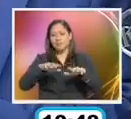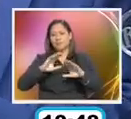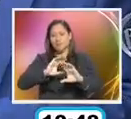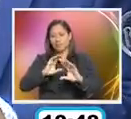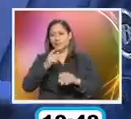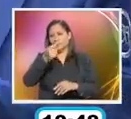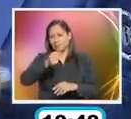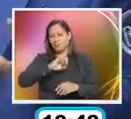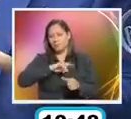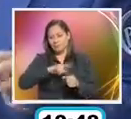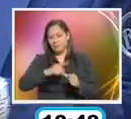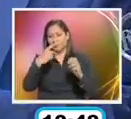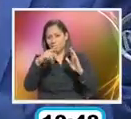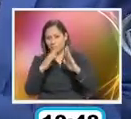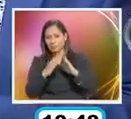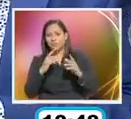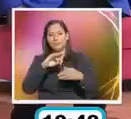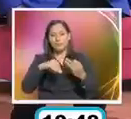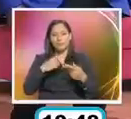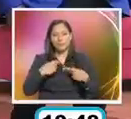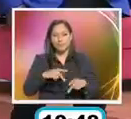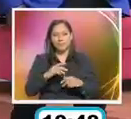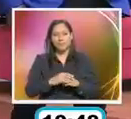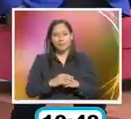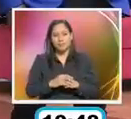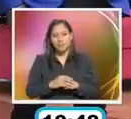para todos ellos ahí en casita, a toda la gente, a todos